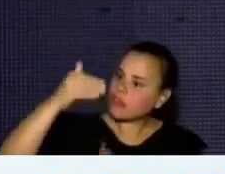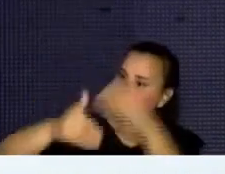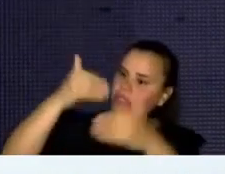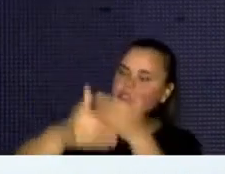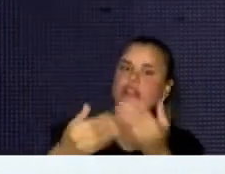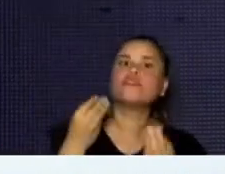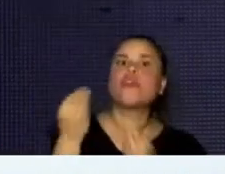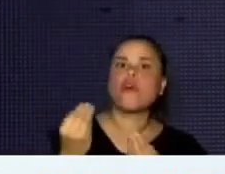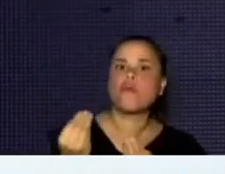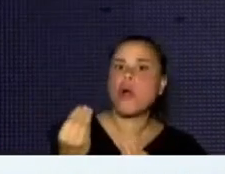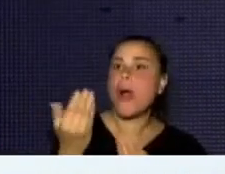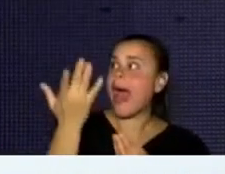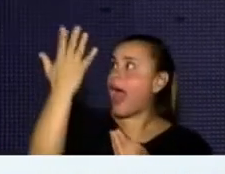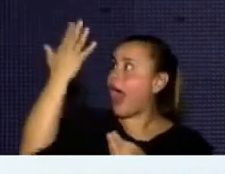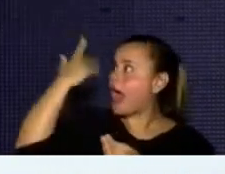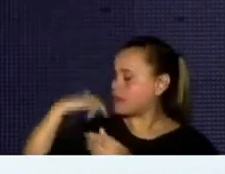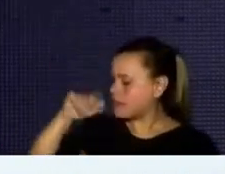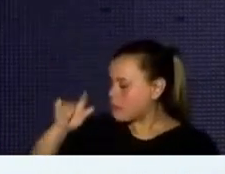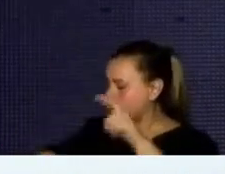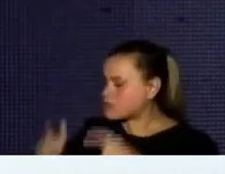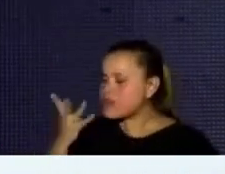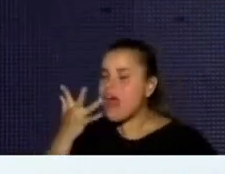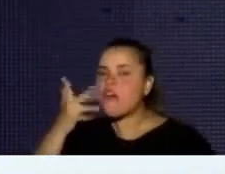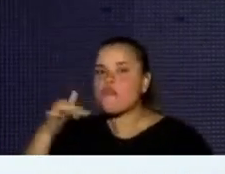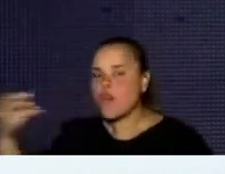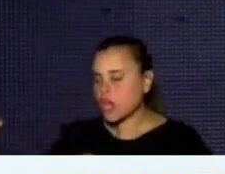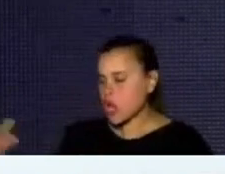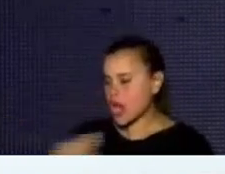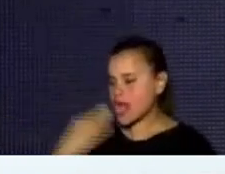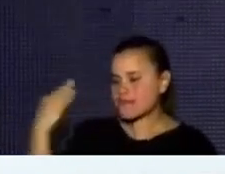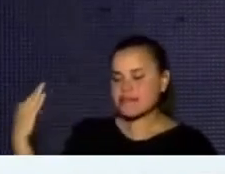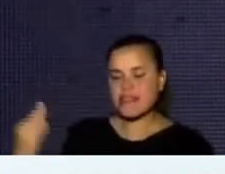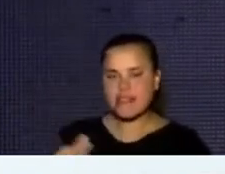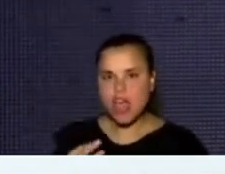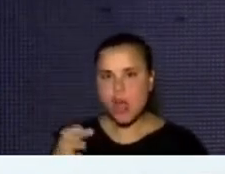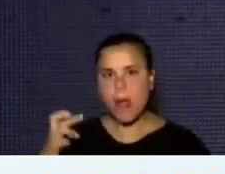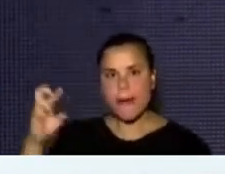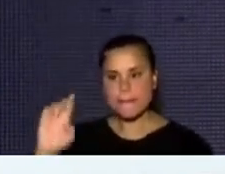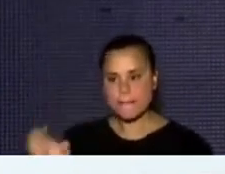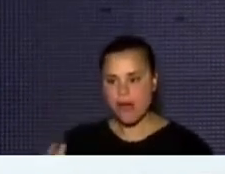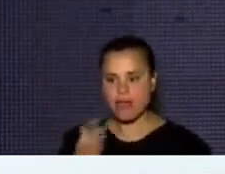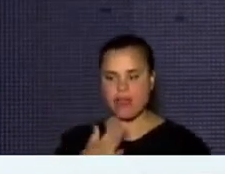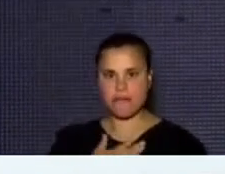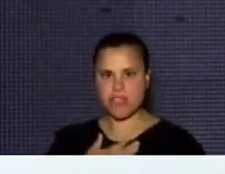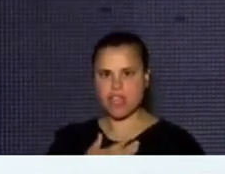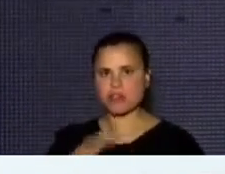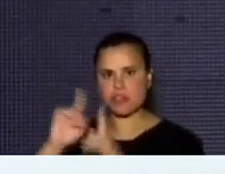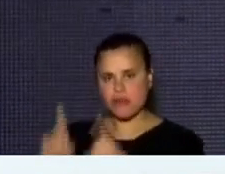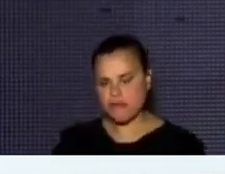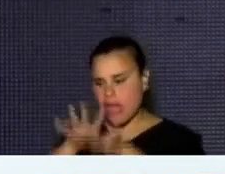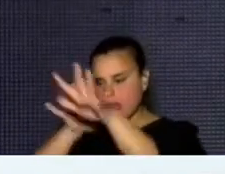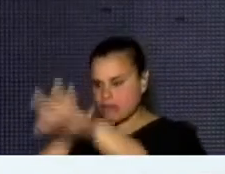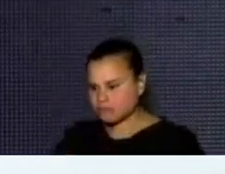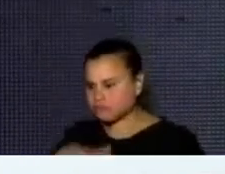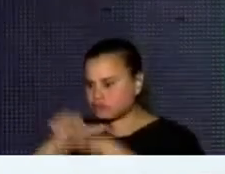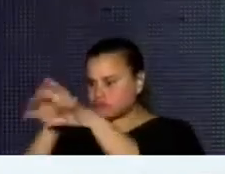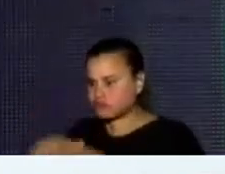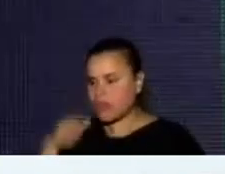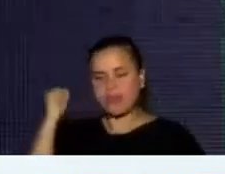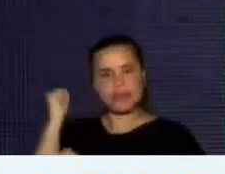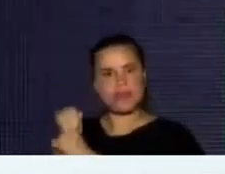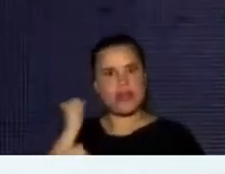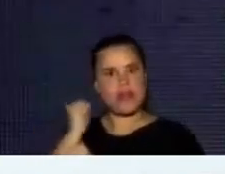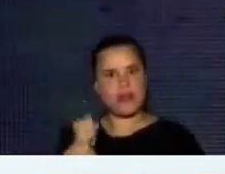persona. Entonces, la verdad que me pareció muy playo lo de Leandro Esdero. Ojalá que para la segunda etapa